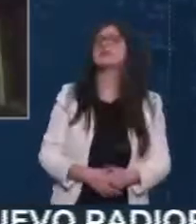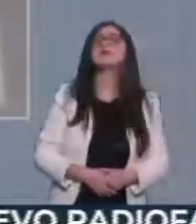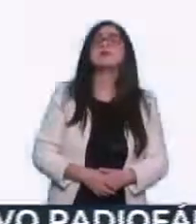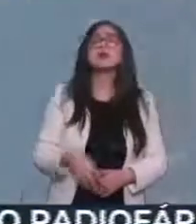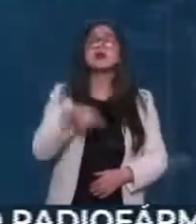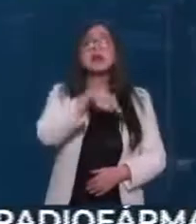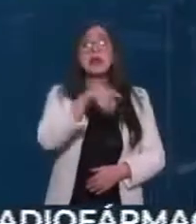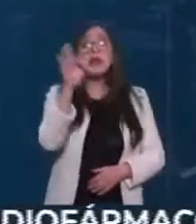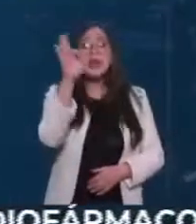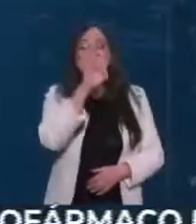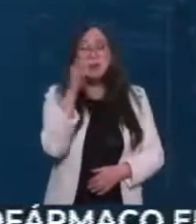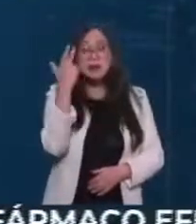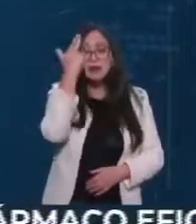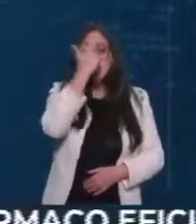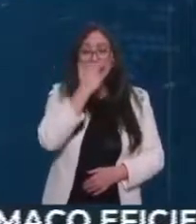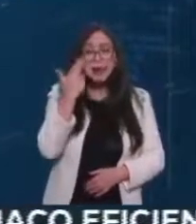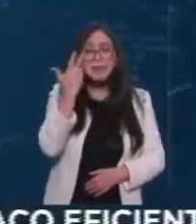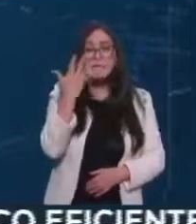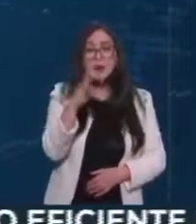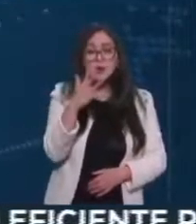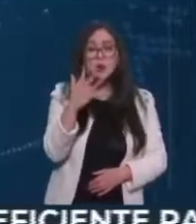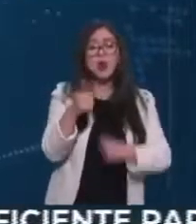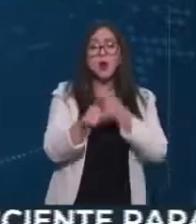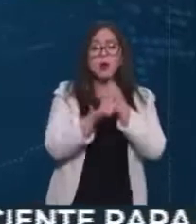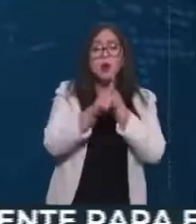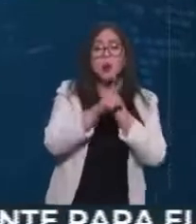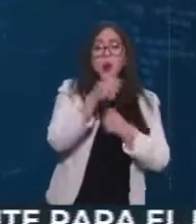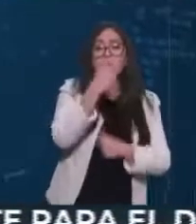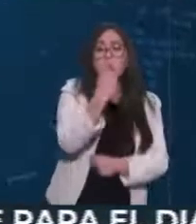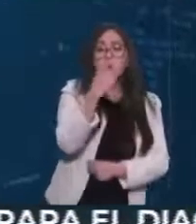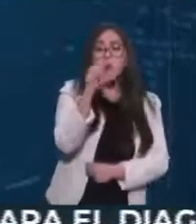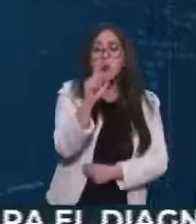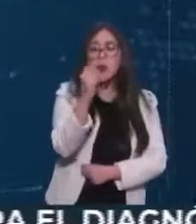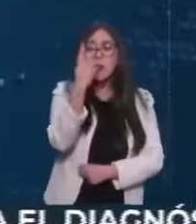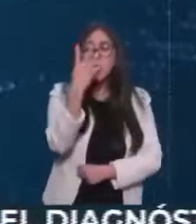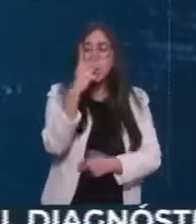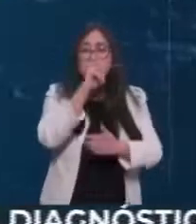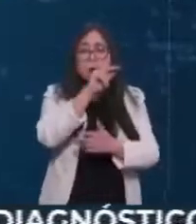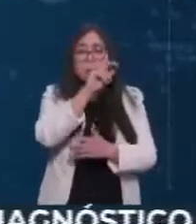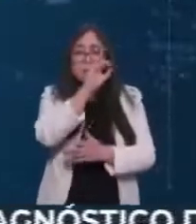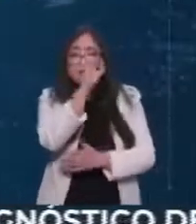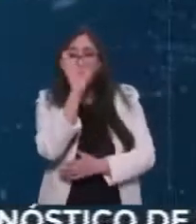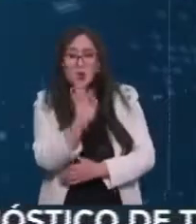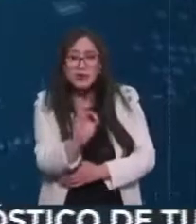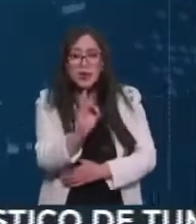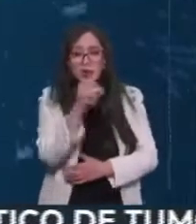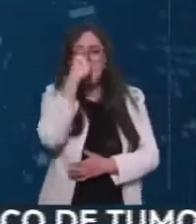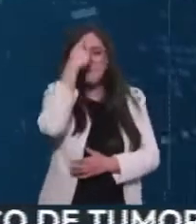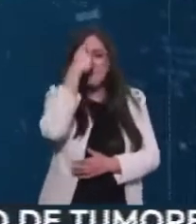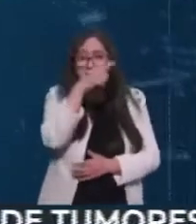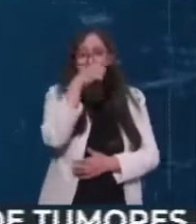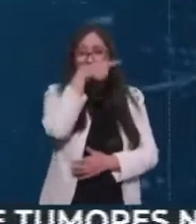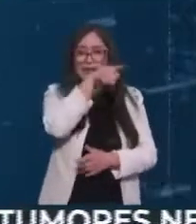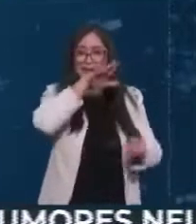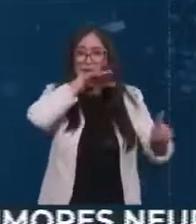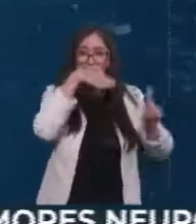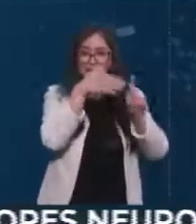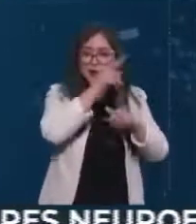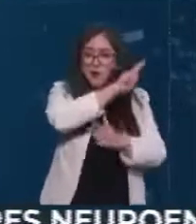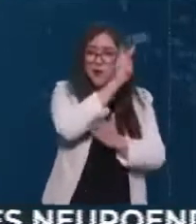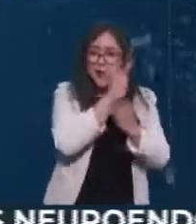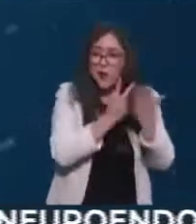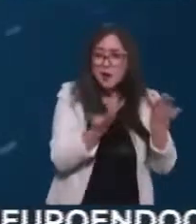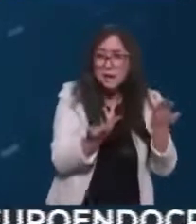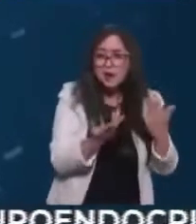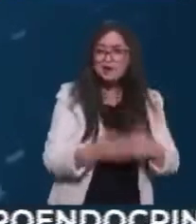presentando en el 0.4% de lo que es el ejercicio de todo ese programa. Ajá, así es, y no quiere decir que esas